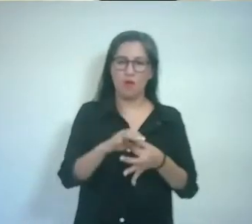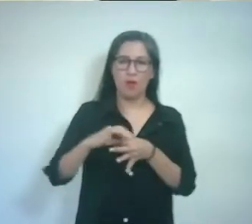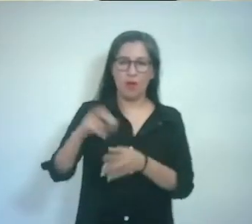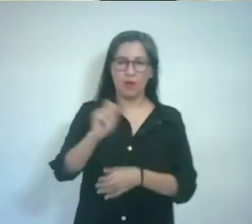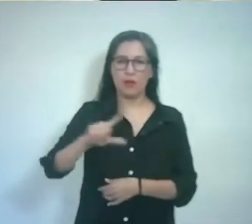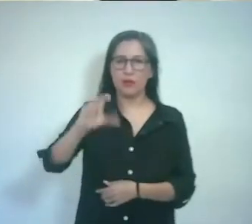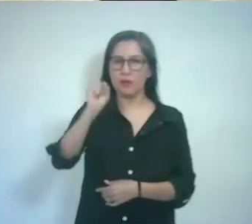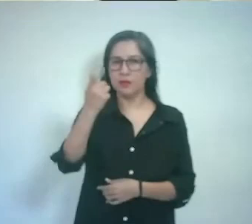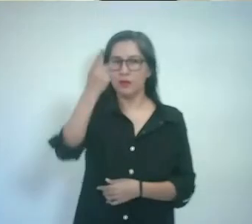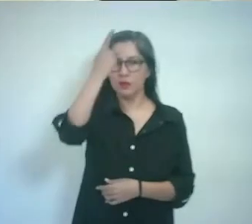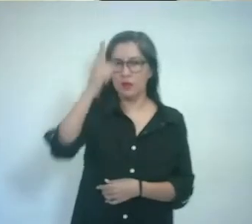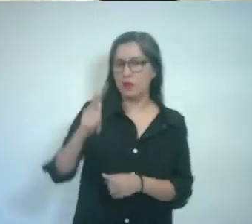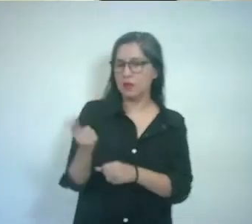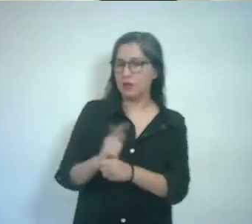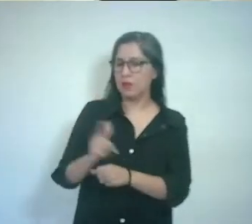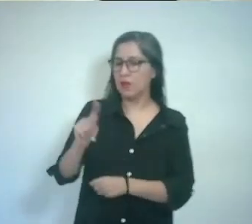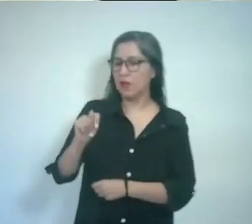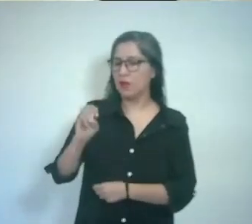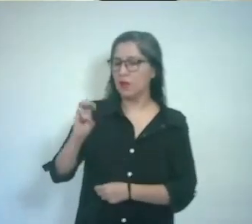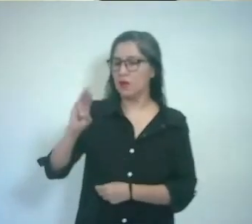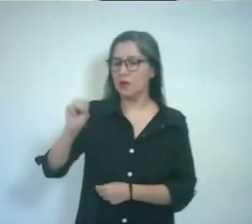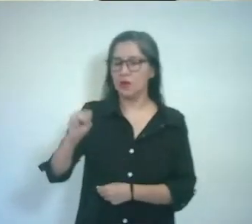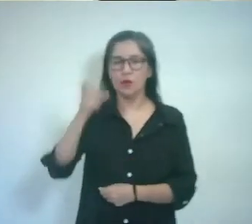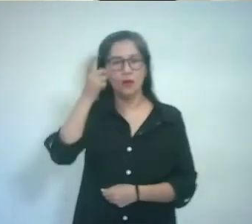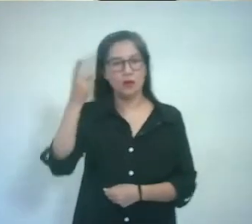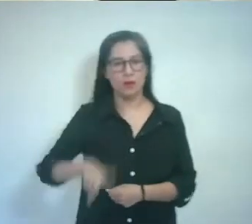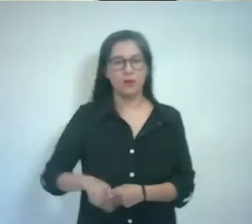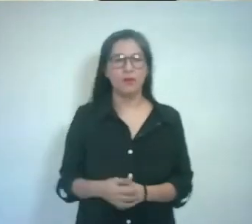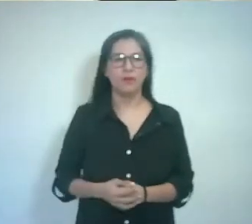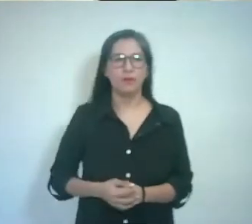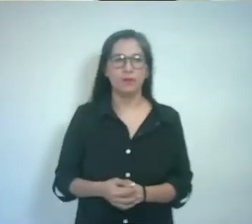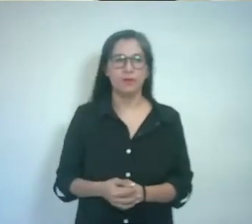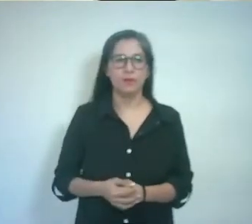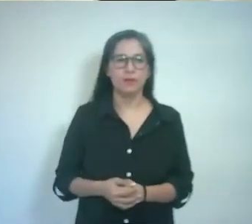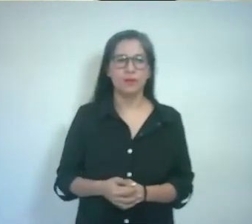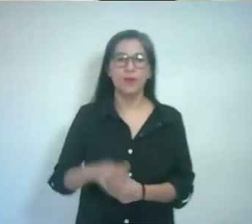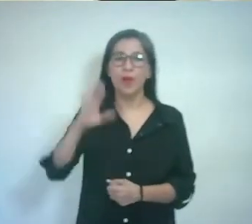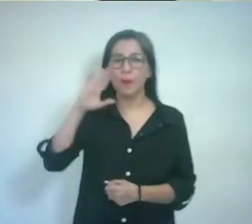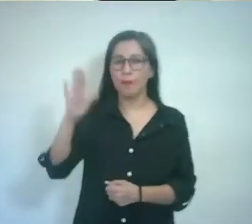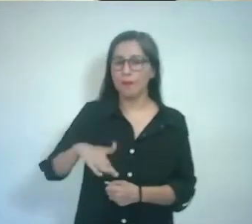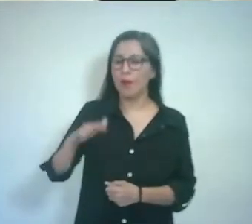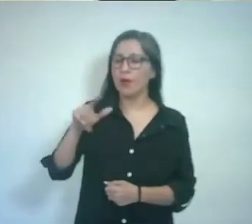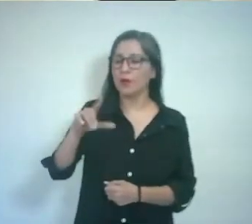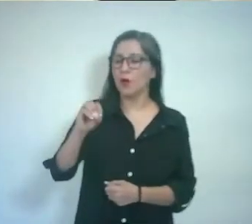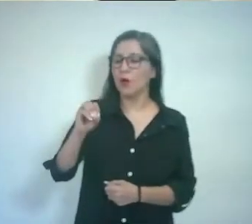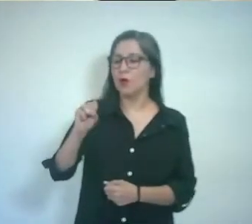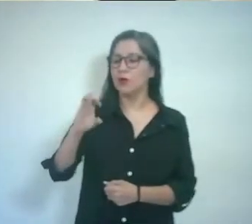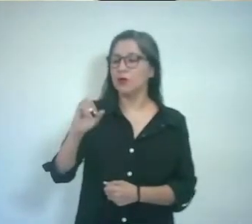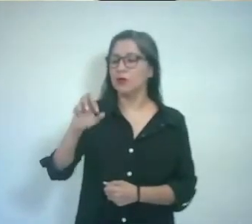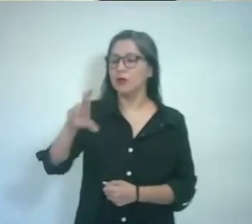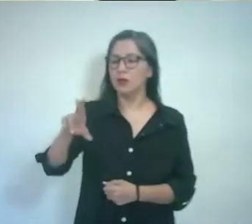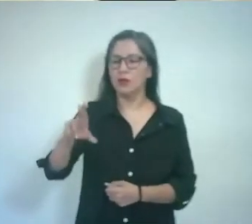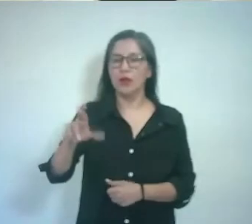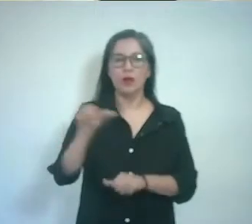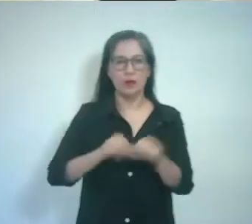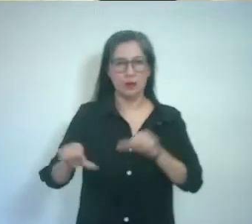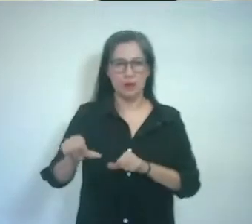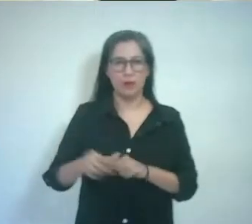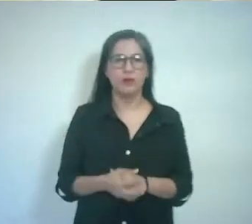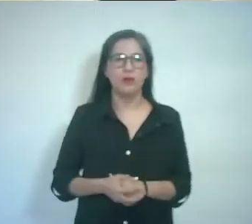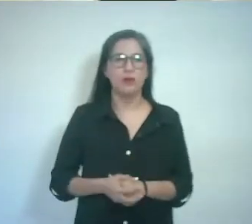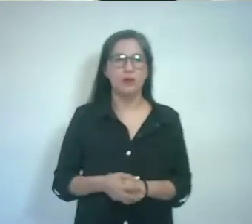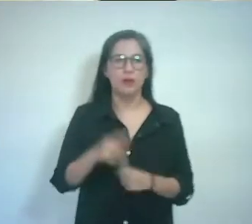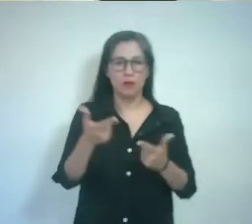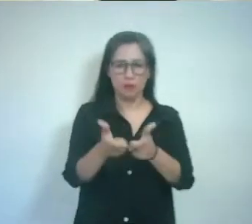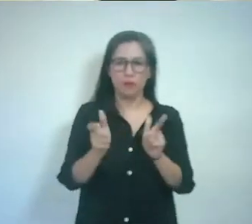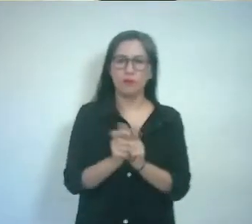Potosí, licenciado Tomás Galarza Vázquez, propietario. Maestro Oscar Vega Villaseñor, suplente. Por